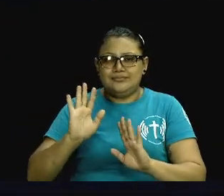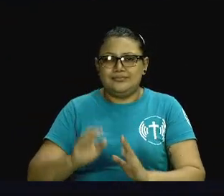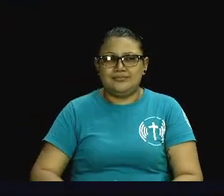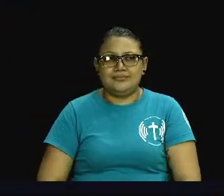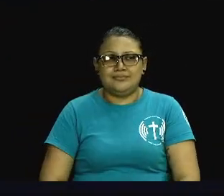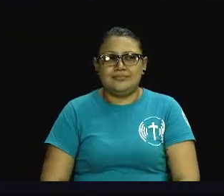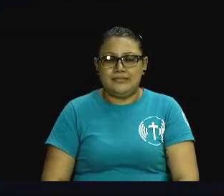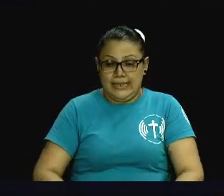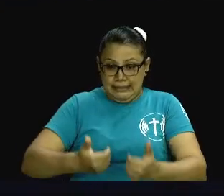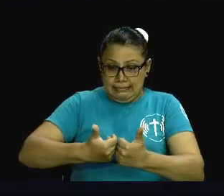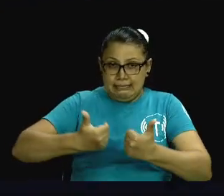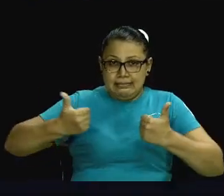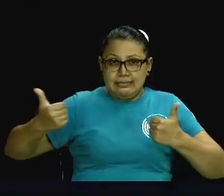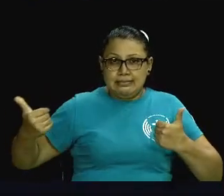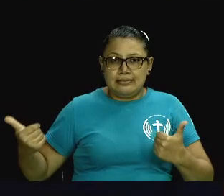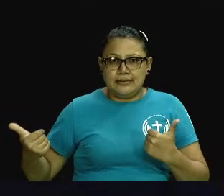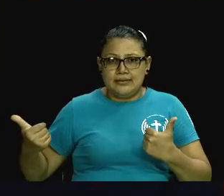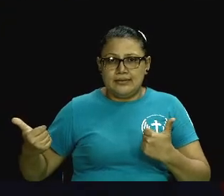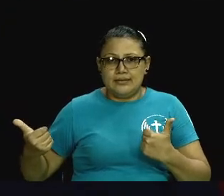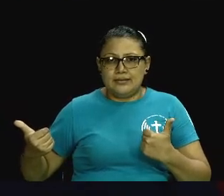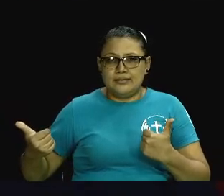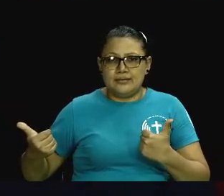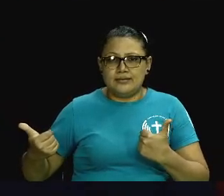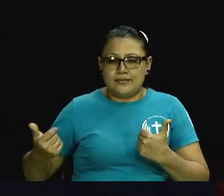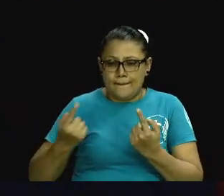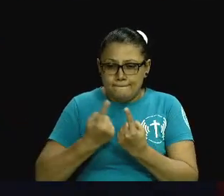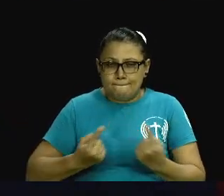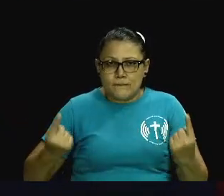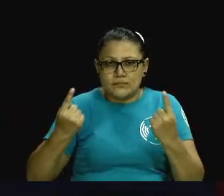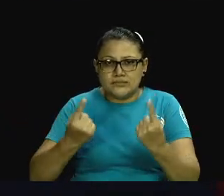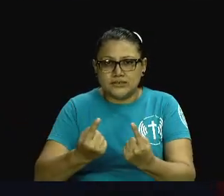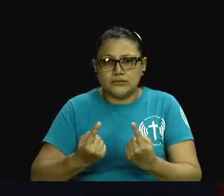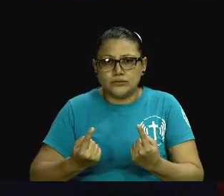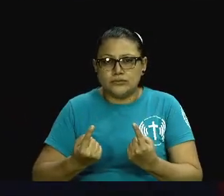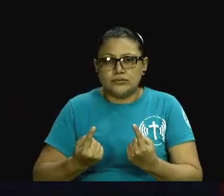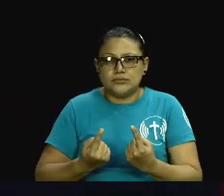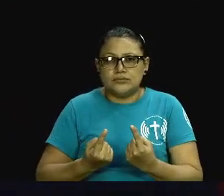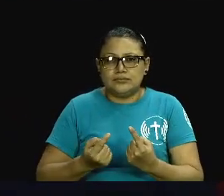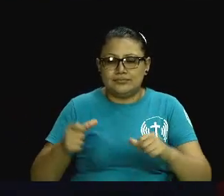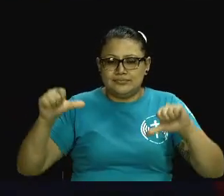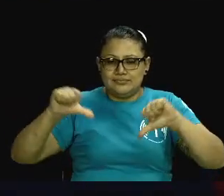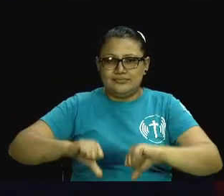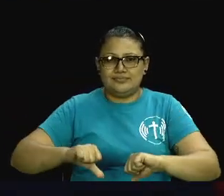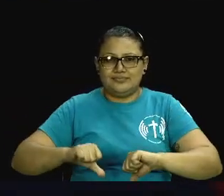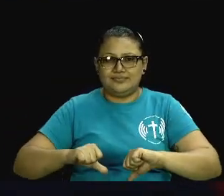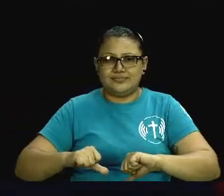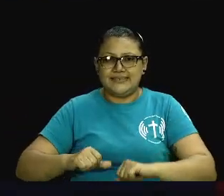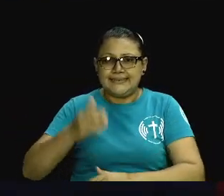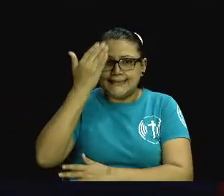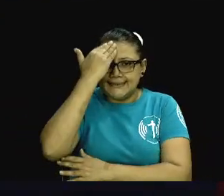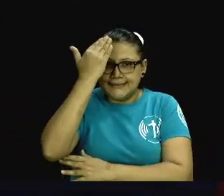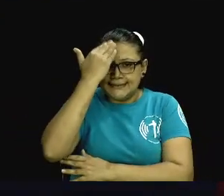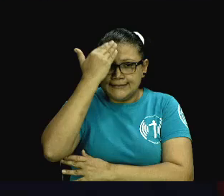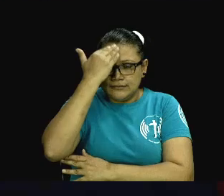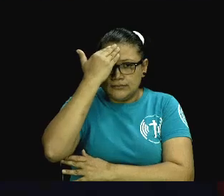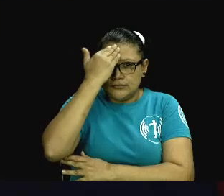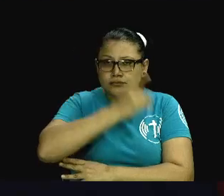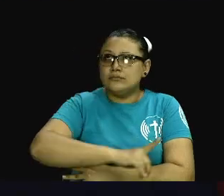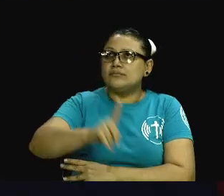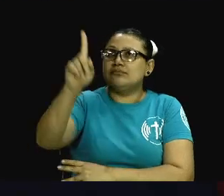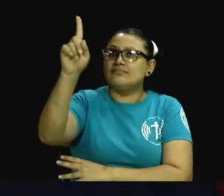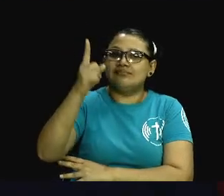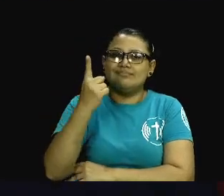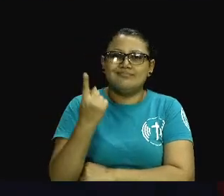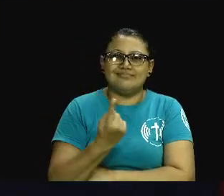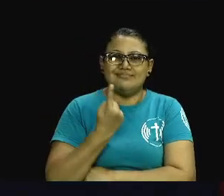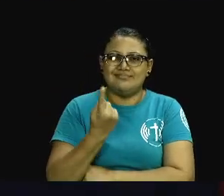se separó de las personas y reconoció que sólo dios